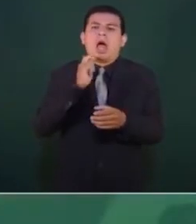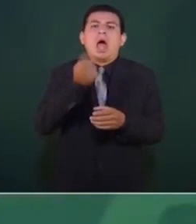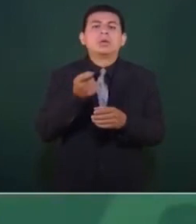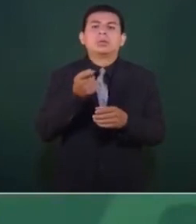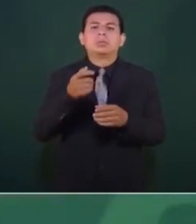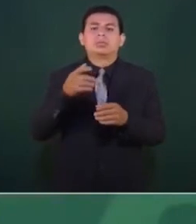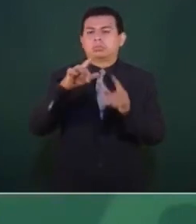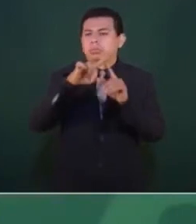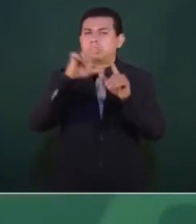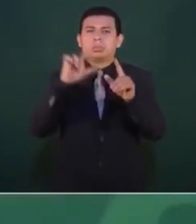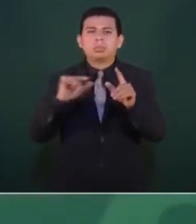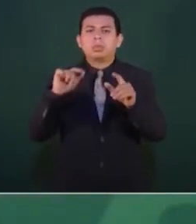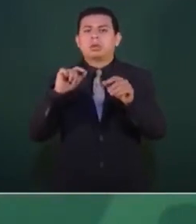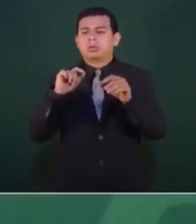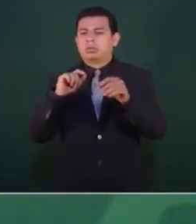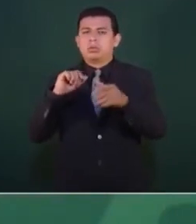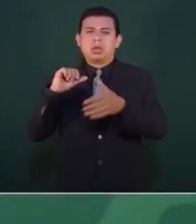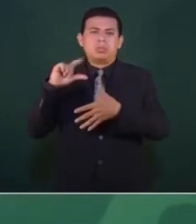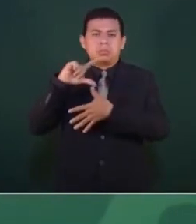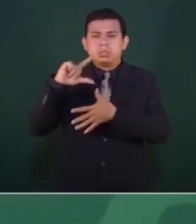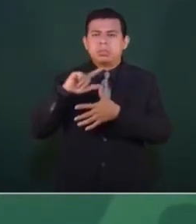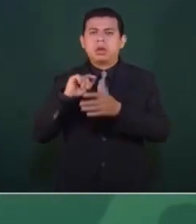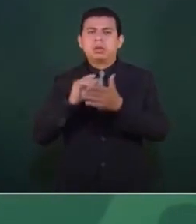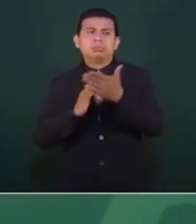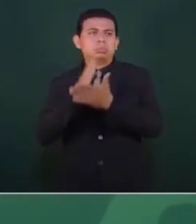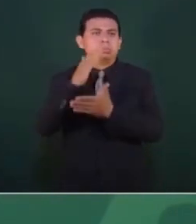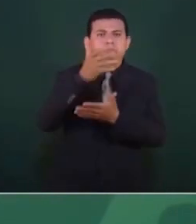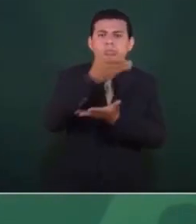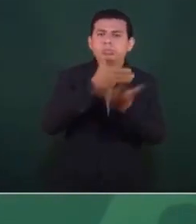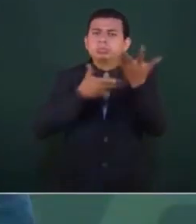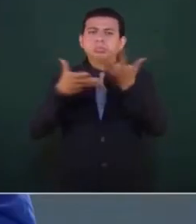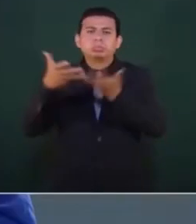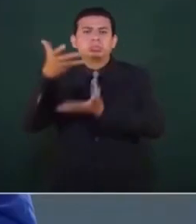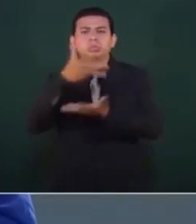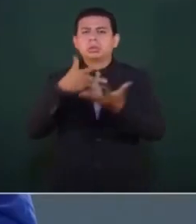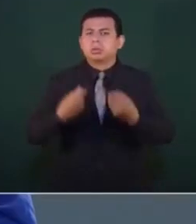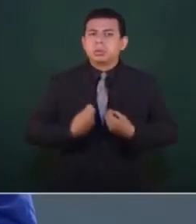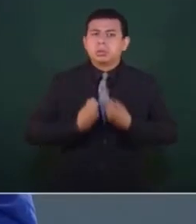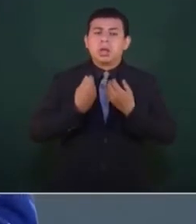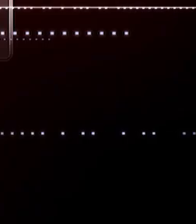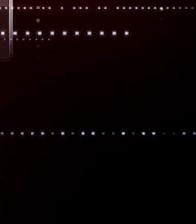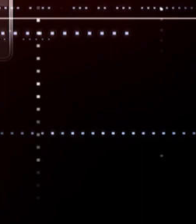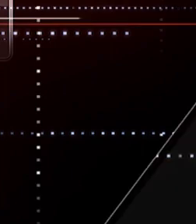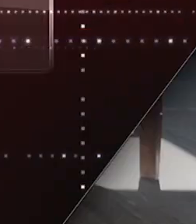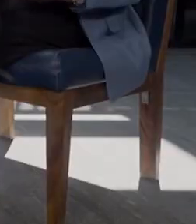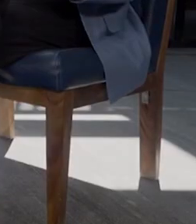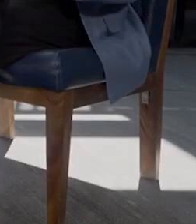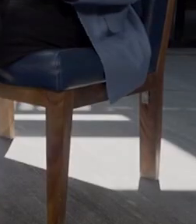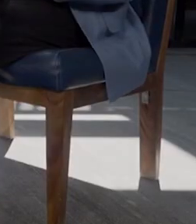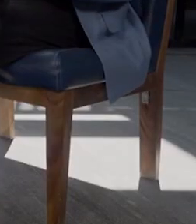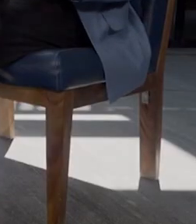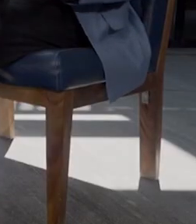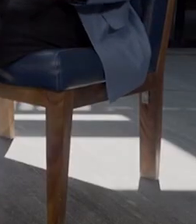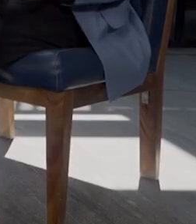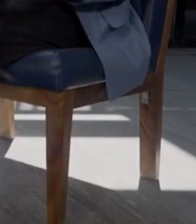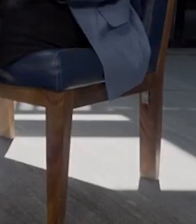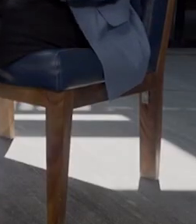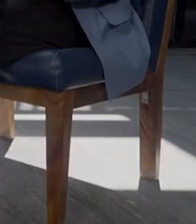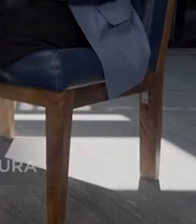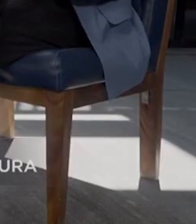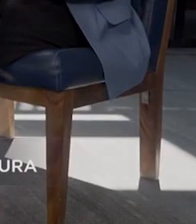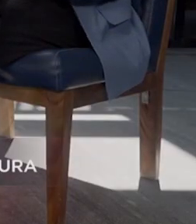mexicanos se lo permiten cree que lo van a contener y obligarlo a actuar dentro de una cierta legalidad no es no es tierra de